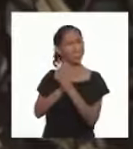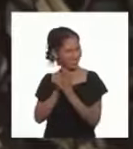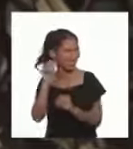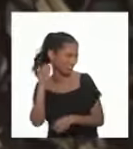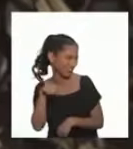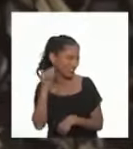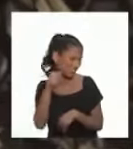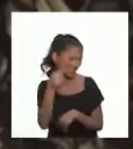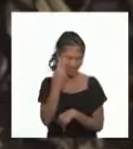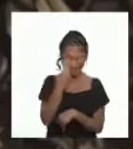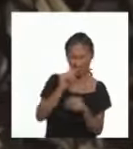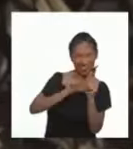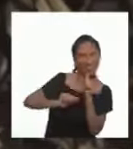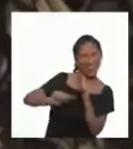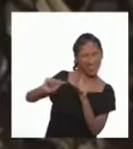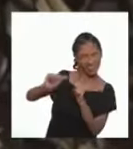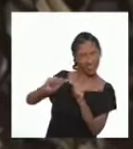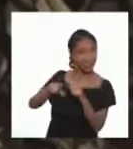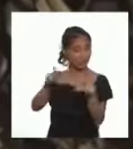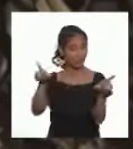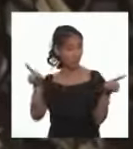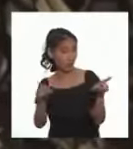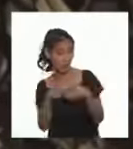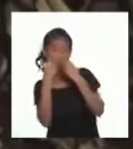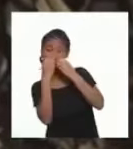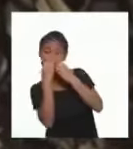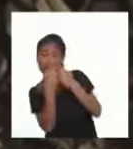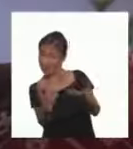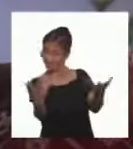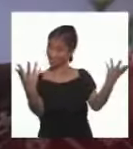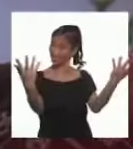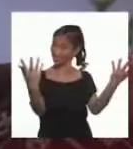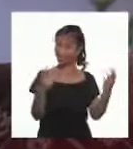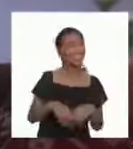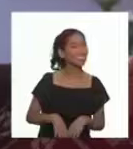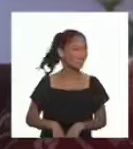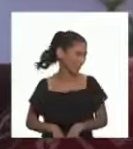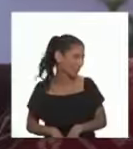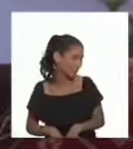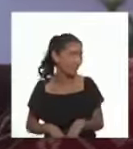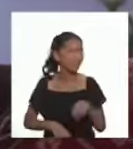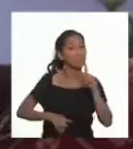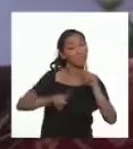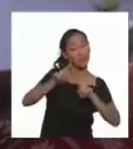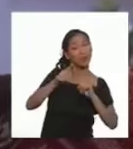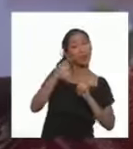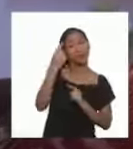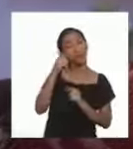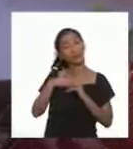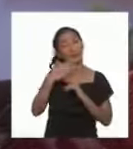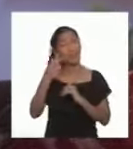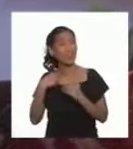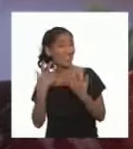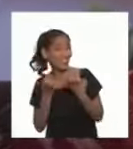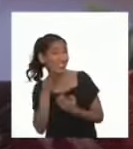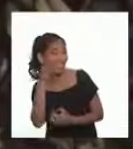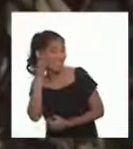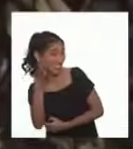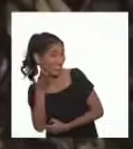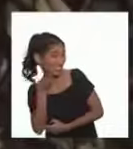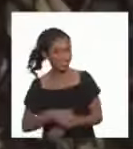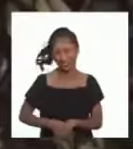he ido. Es un lugar muy, pero muy bonito. Sí, algún día yo quiero ir,